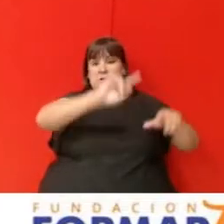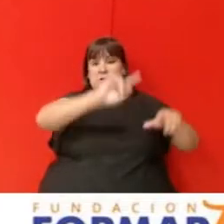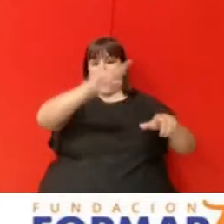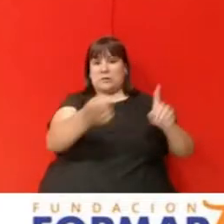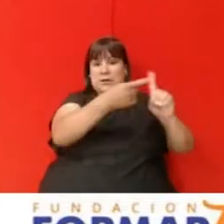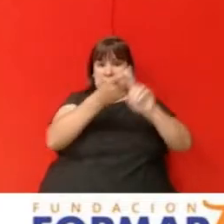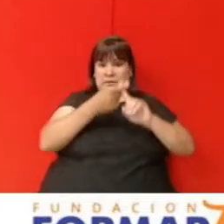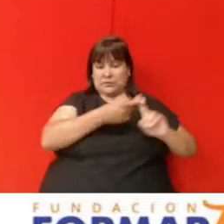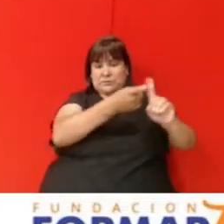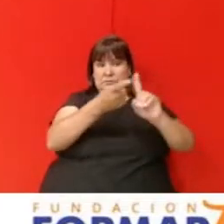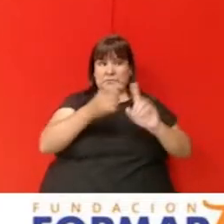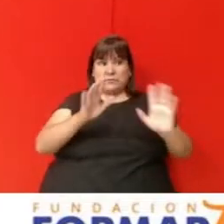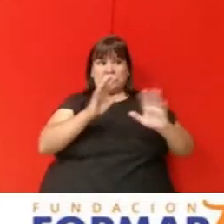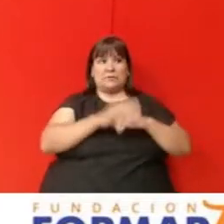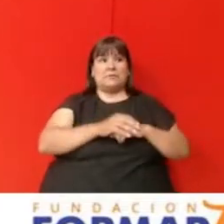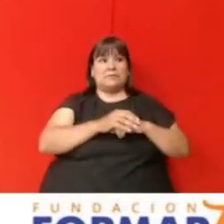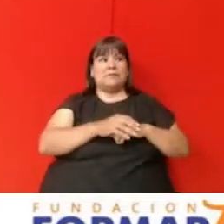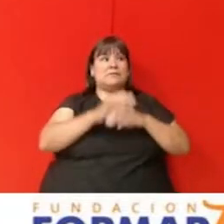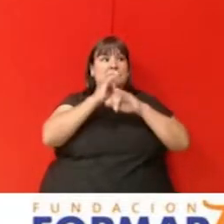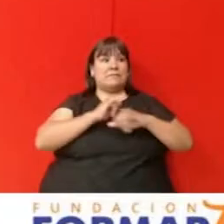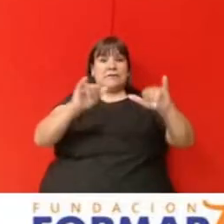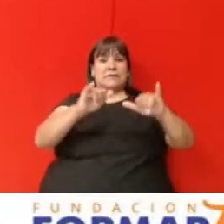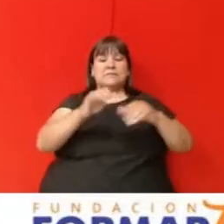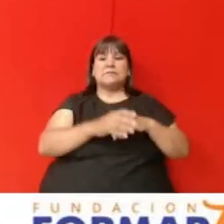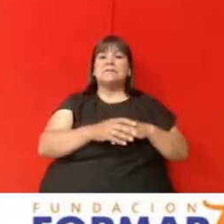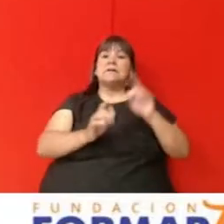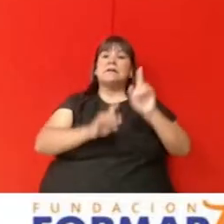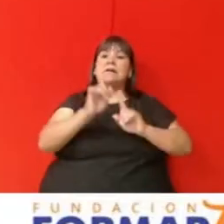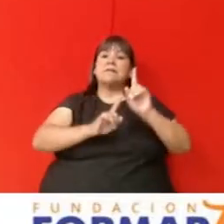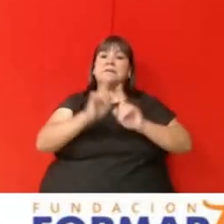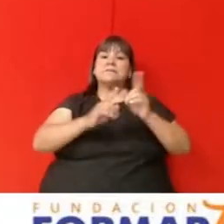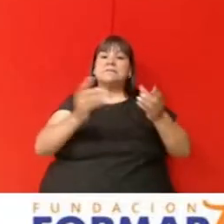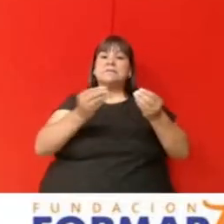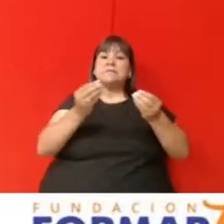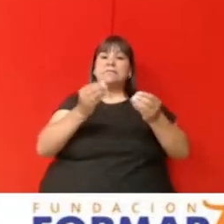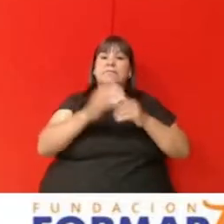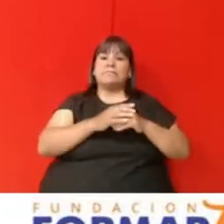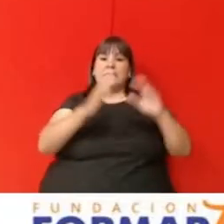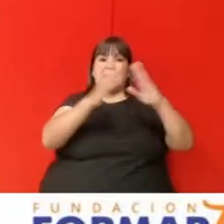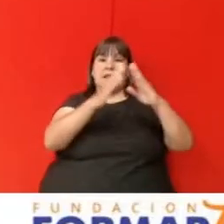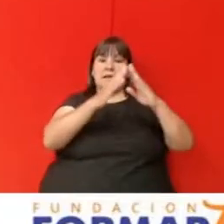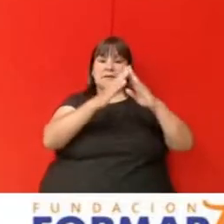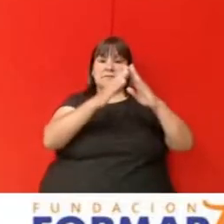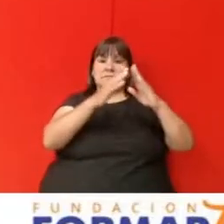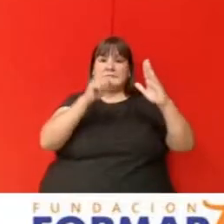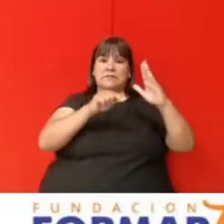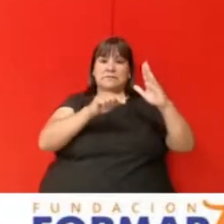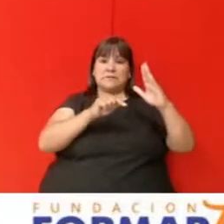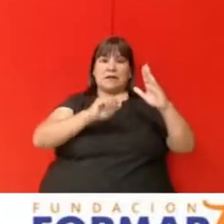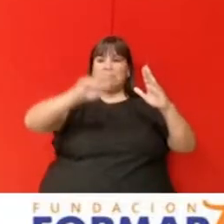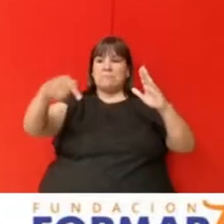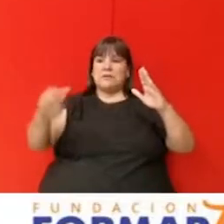a decir algo que por ahí el doctor no lo comparte, pero la gente a veces no quiere extraños en su casa por obvias